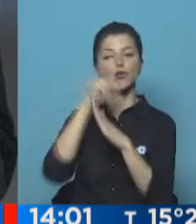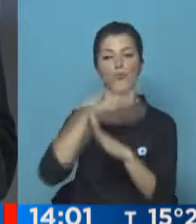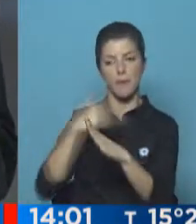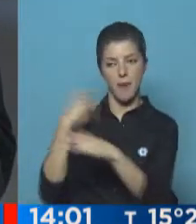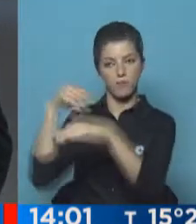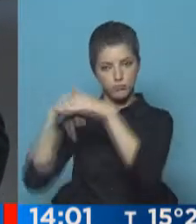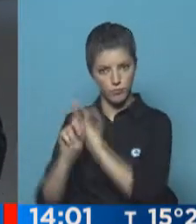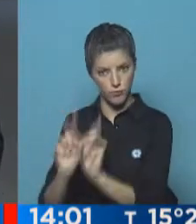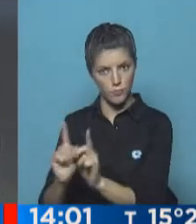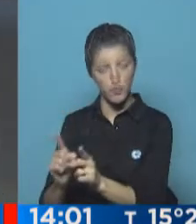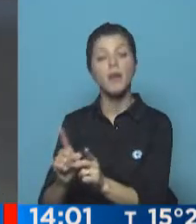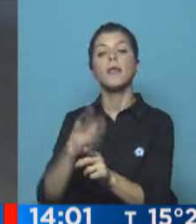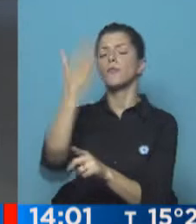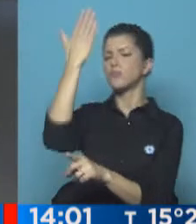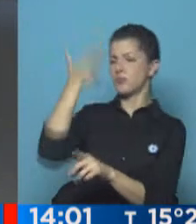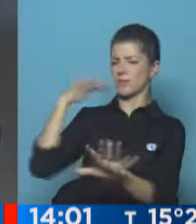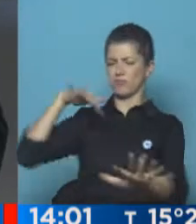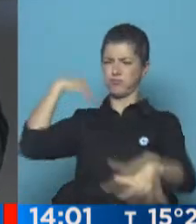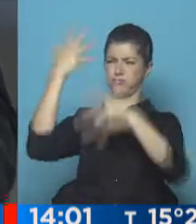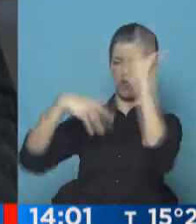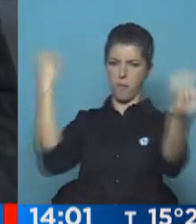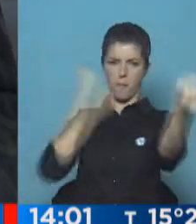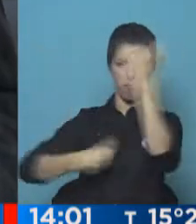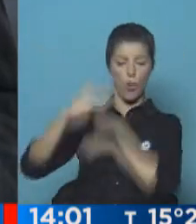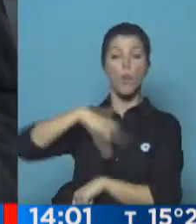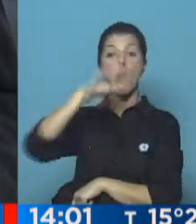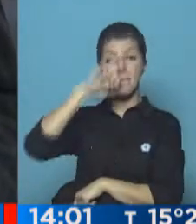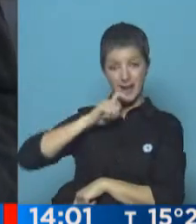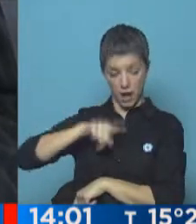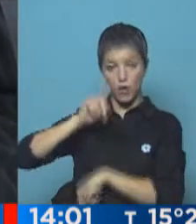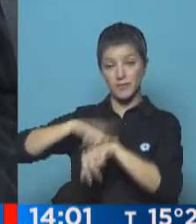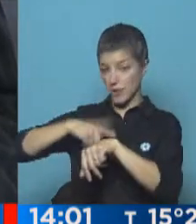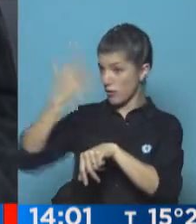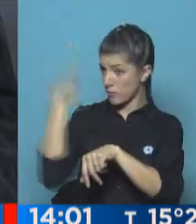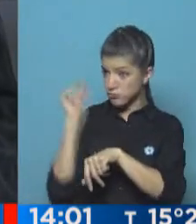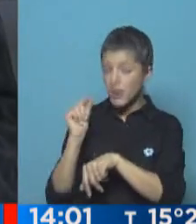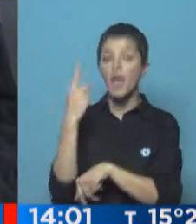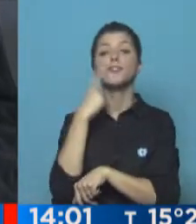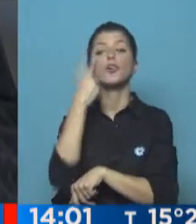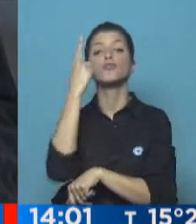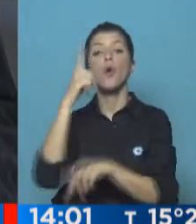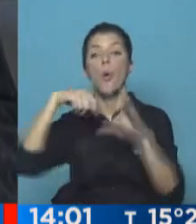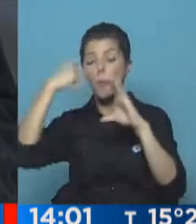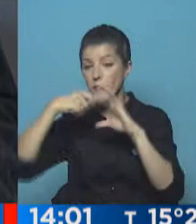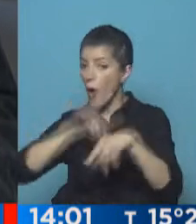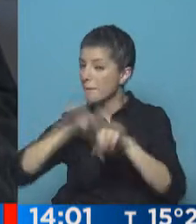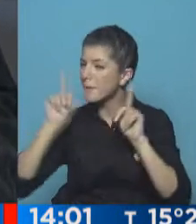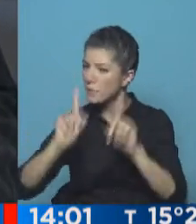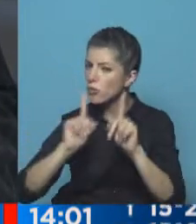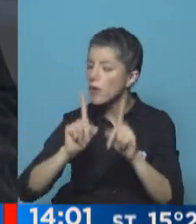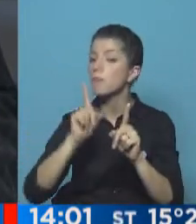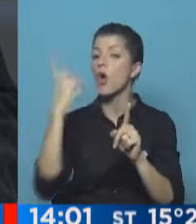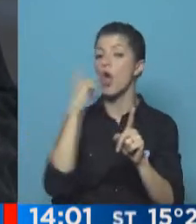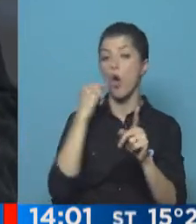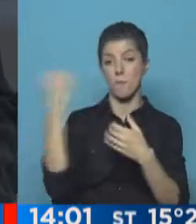recibió en un confuso episodio en el barrio de belgrano y en las últimas horas se conoció un video del momento y de la noche donde